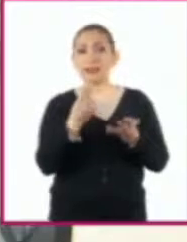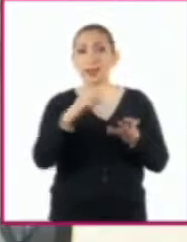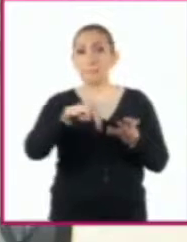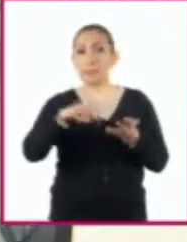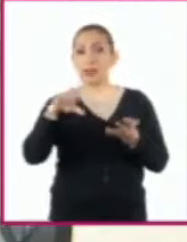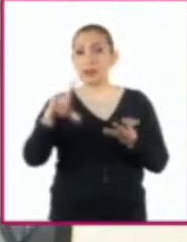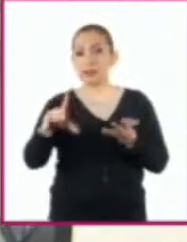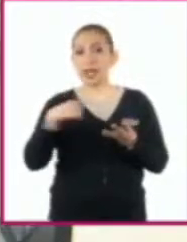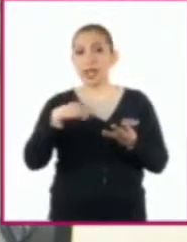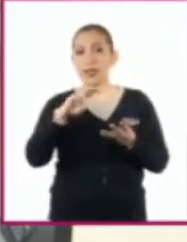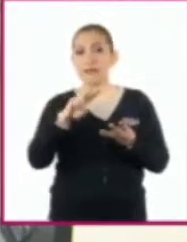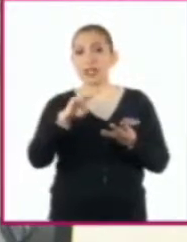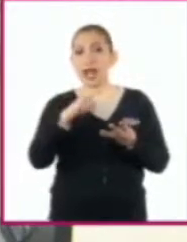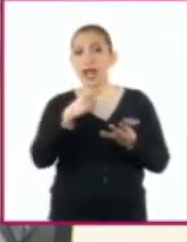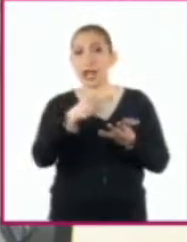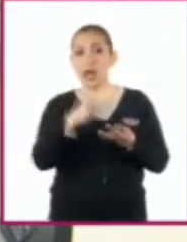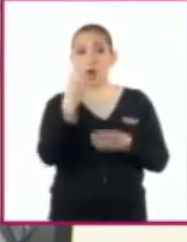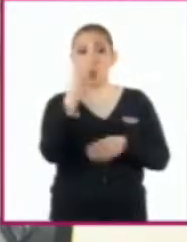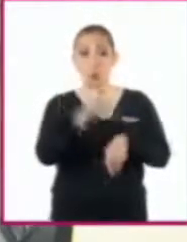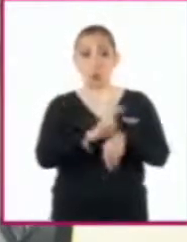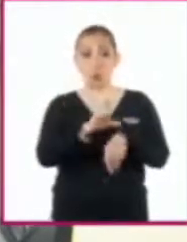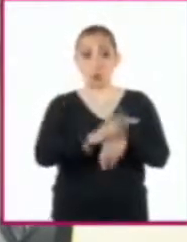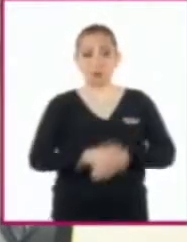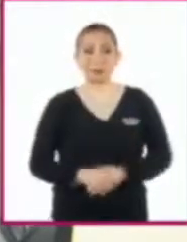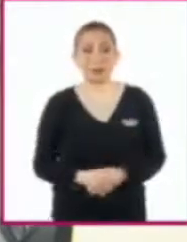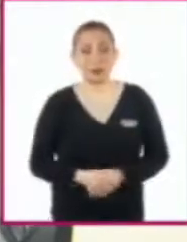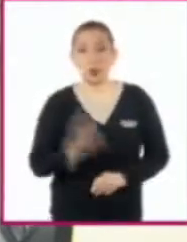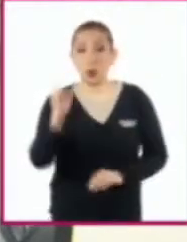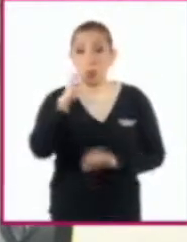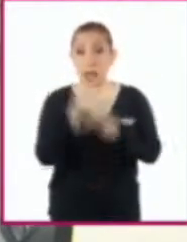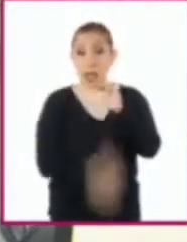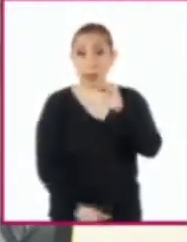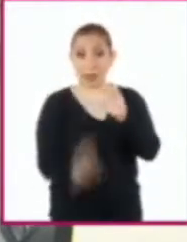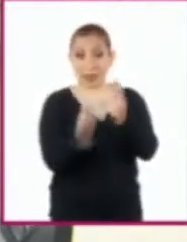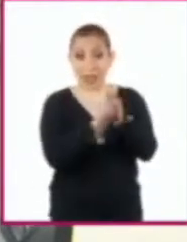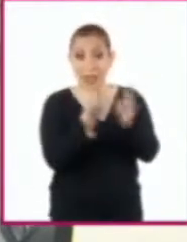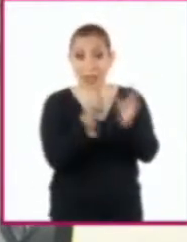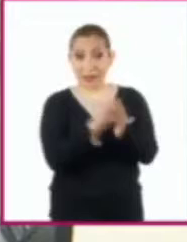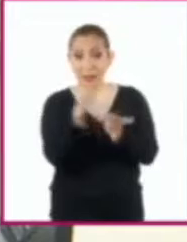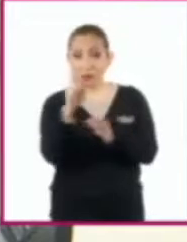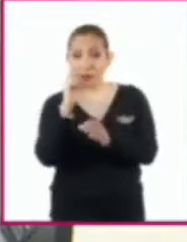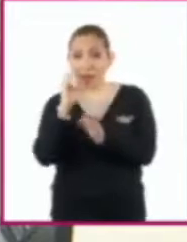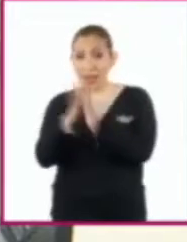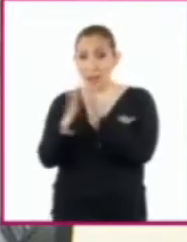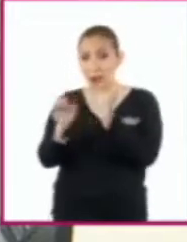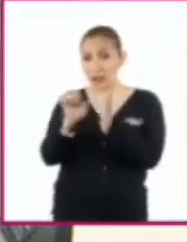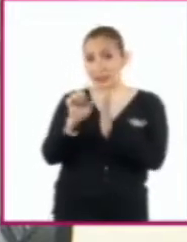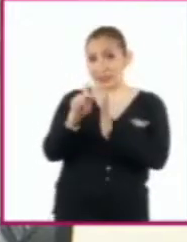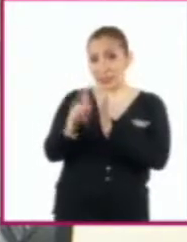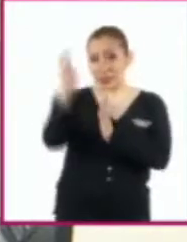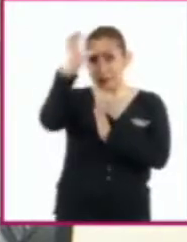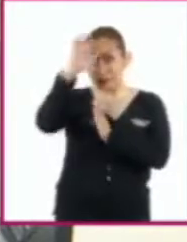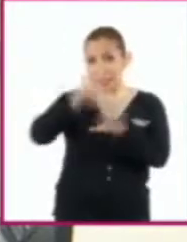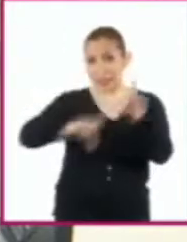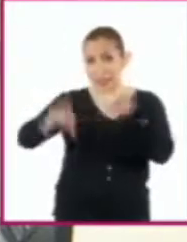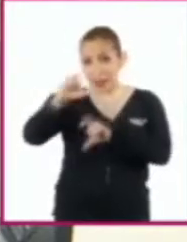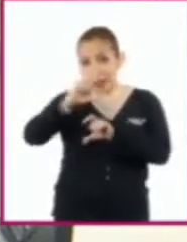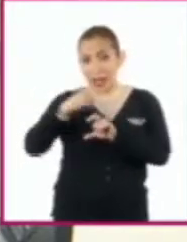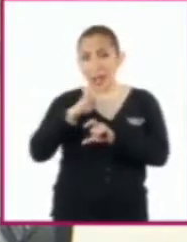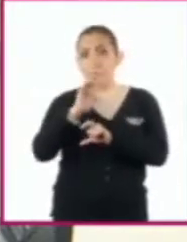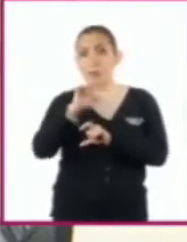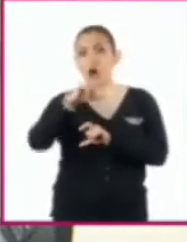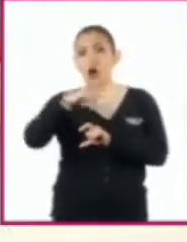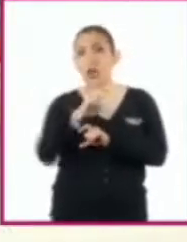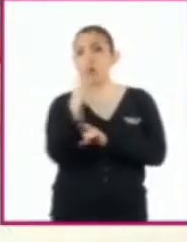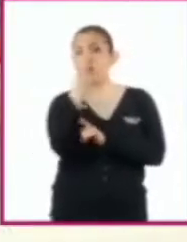25 mililitros de vinagre, un huevo. Al finalizar la sesión, consulten el libro de texto de Ciencias Químicas en el bloque